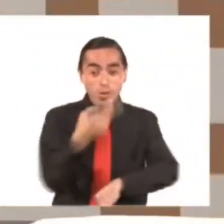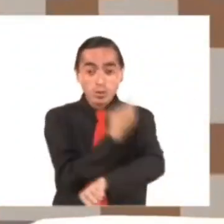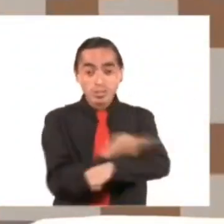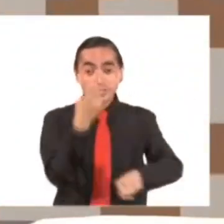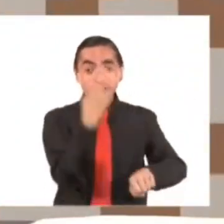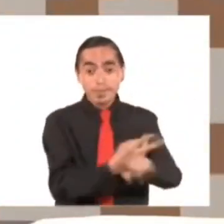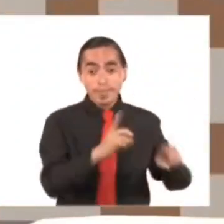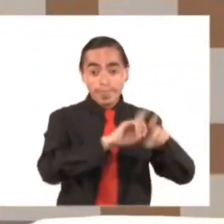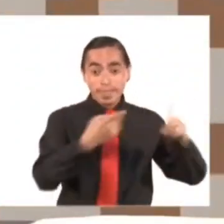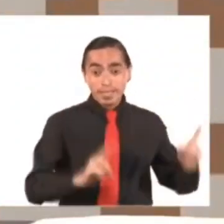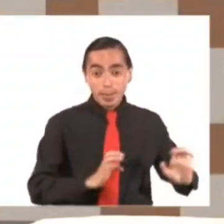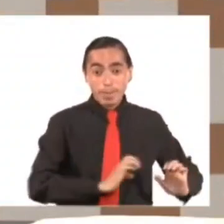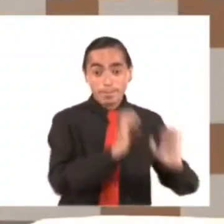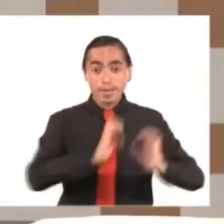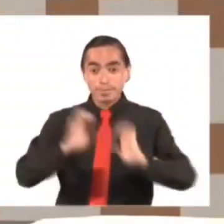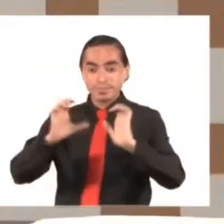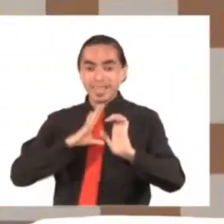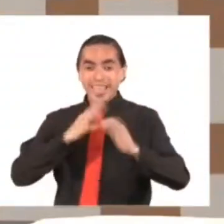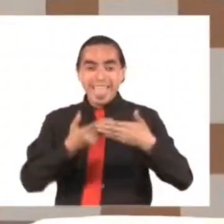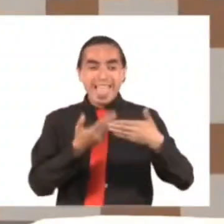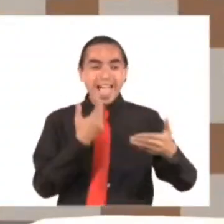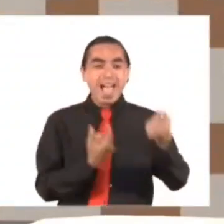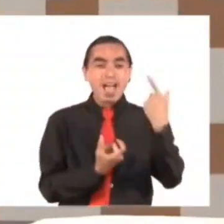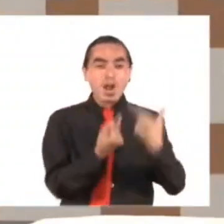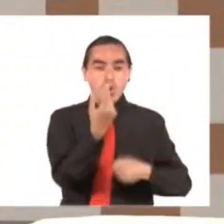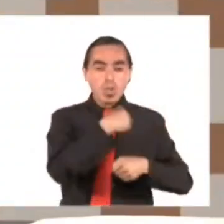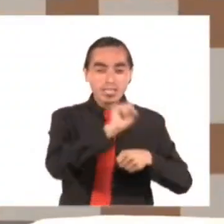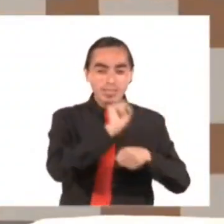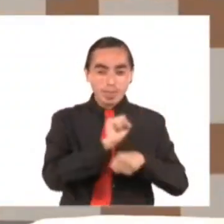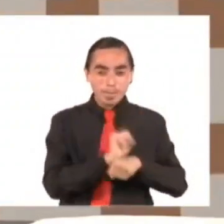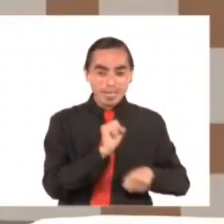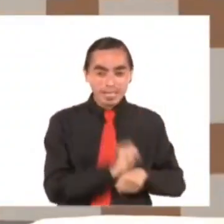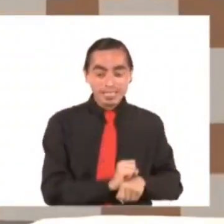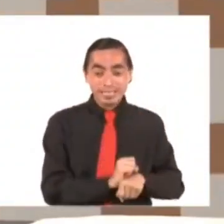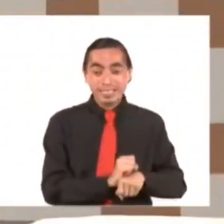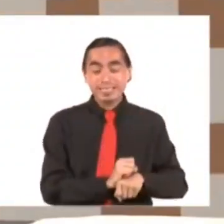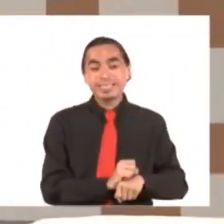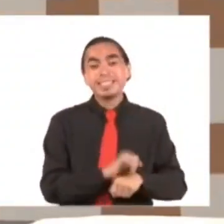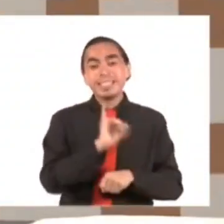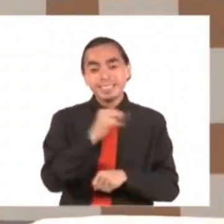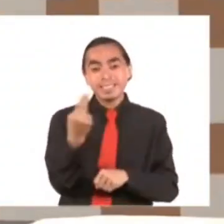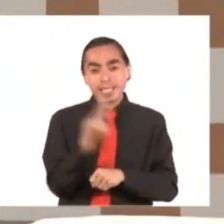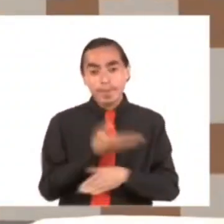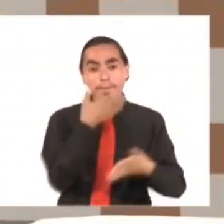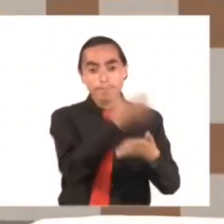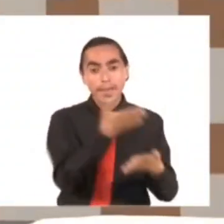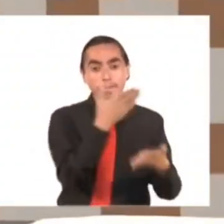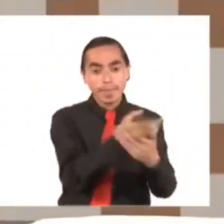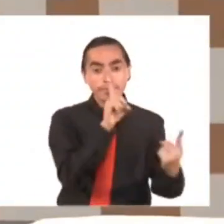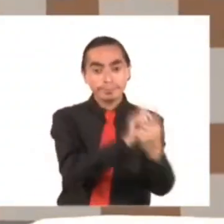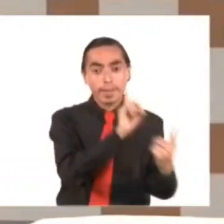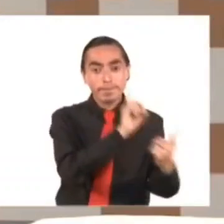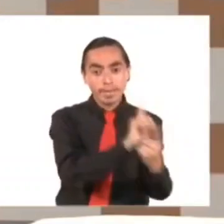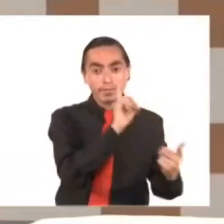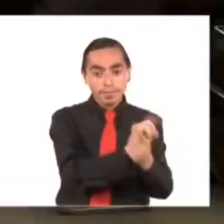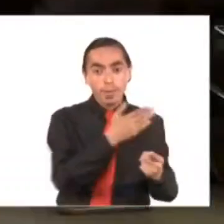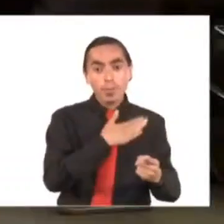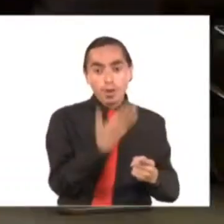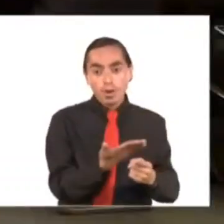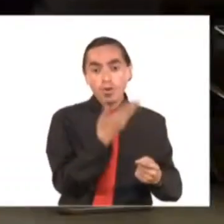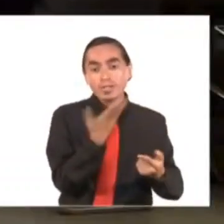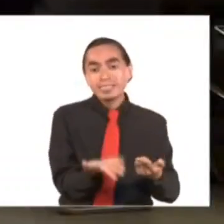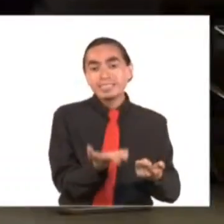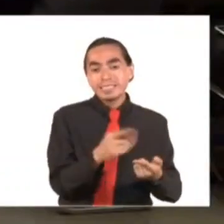desarrollo urbano que hasta hace algunas semanas se realizaban al 100% de manera presencial, serán digitalizados.